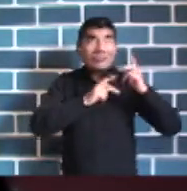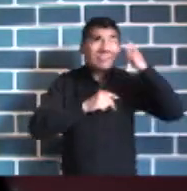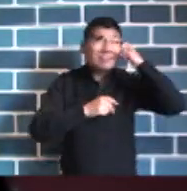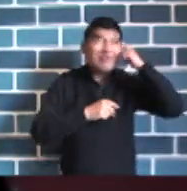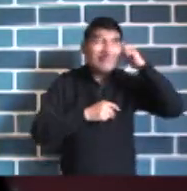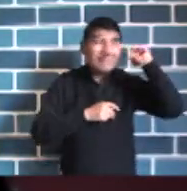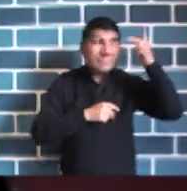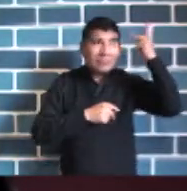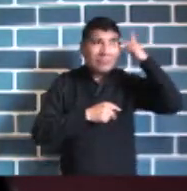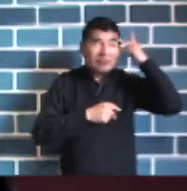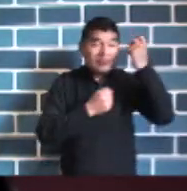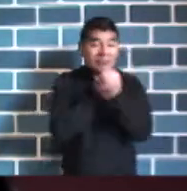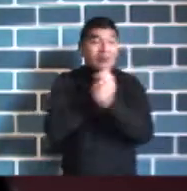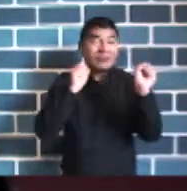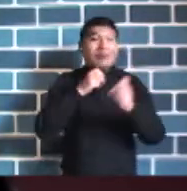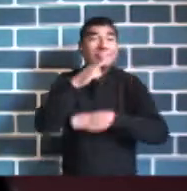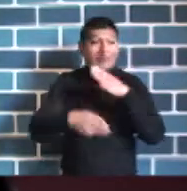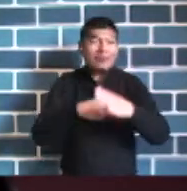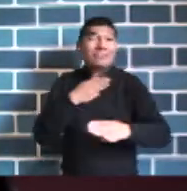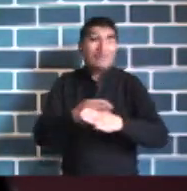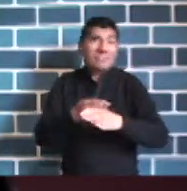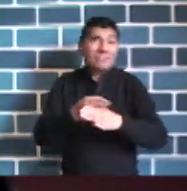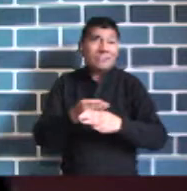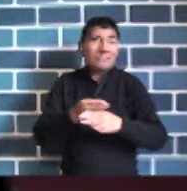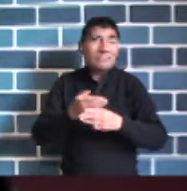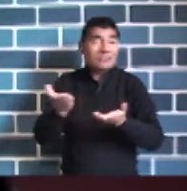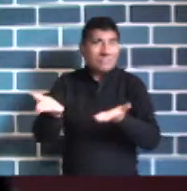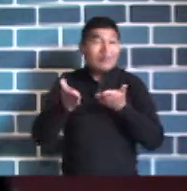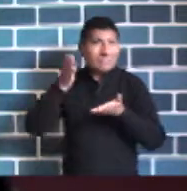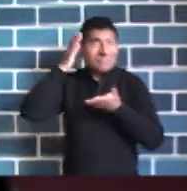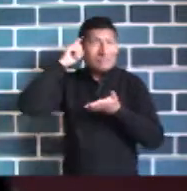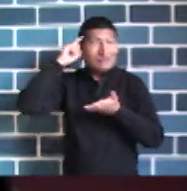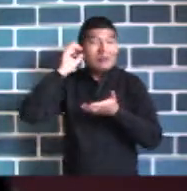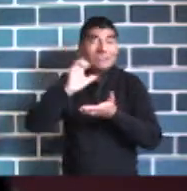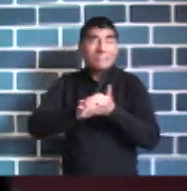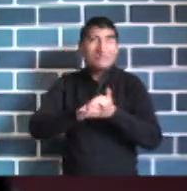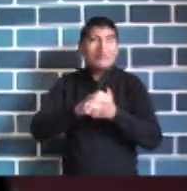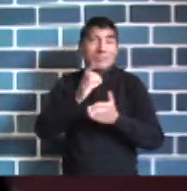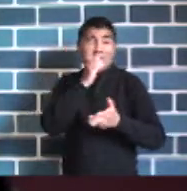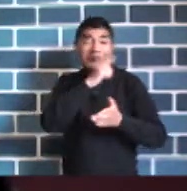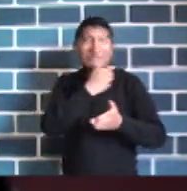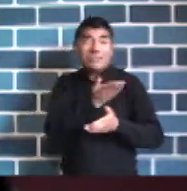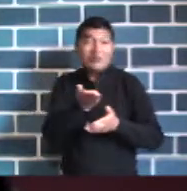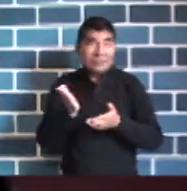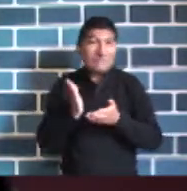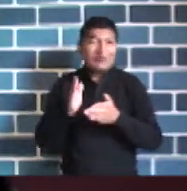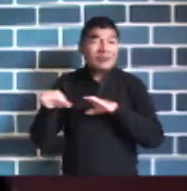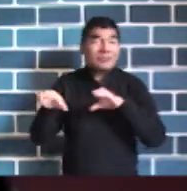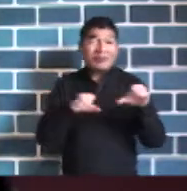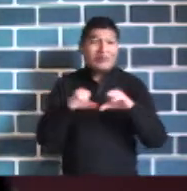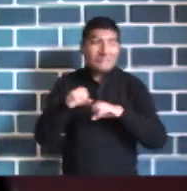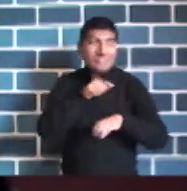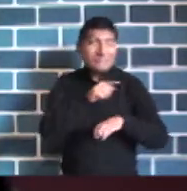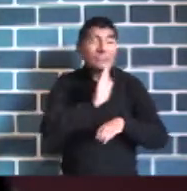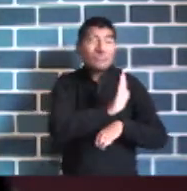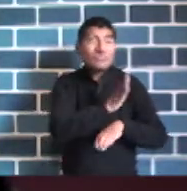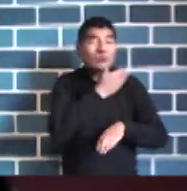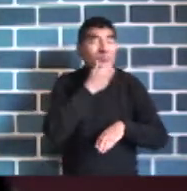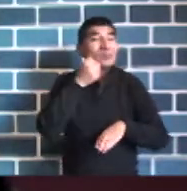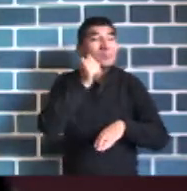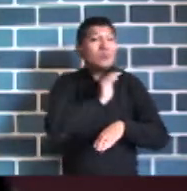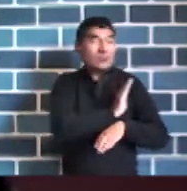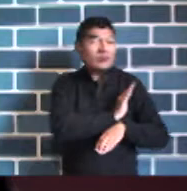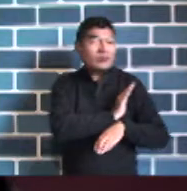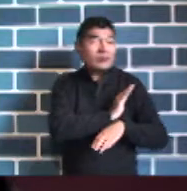que salvarán el mundo que nos hacen creer en falsamente que lo que están haciendo está mejor